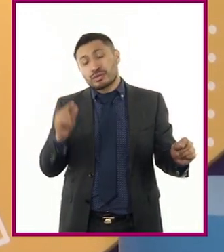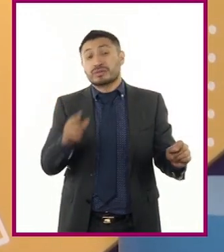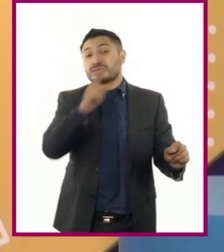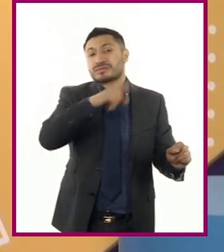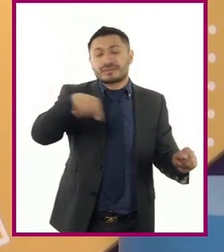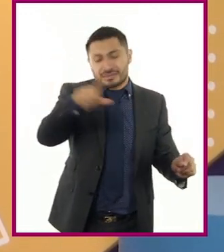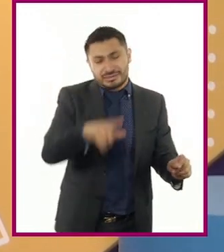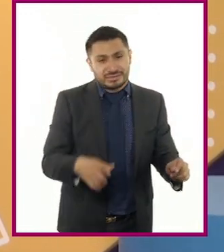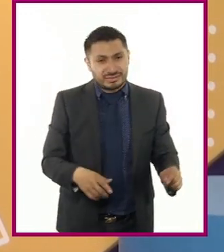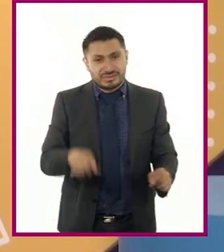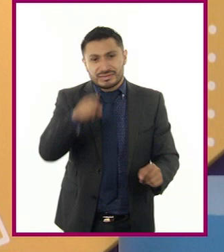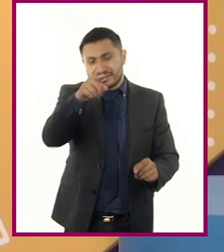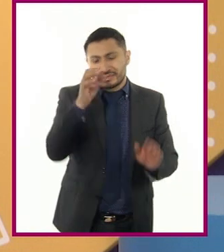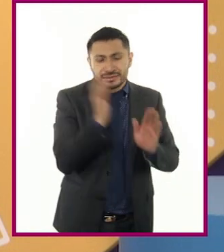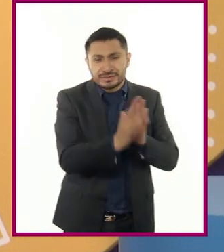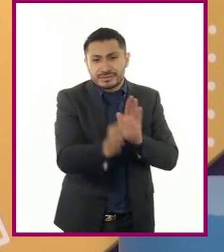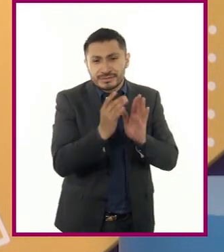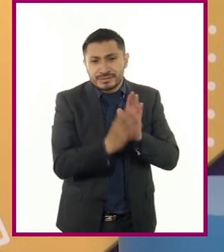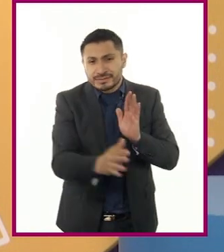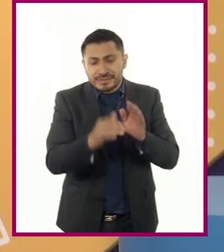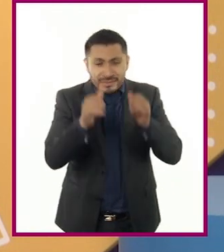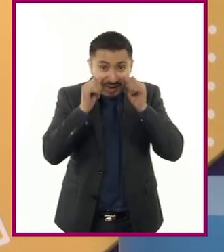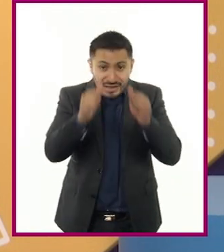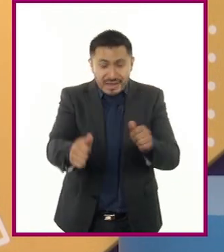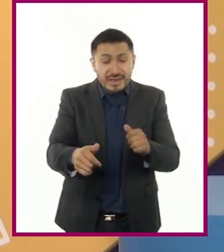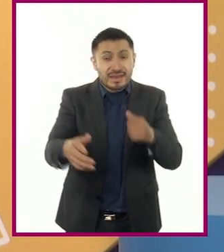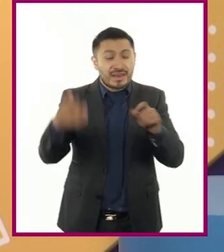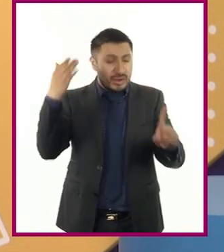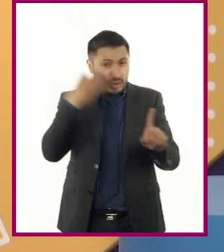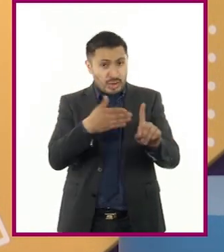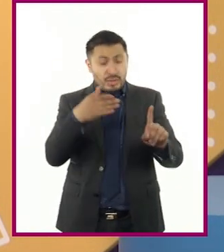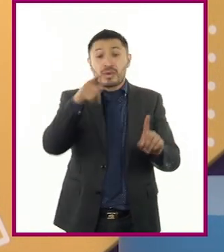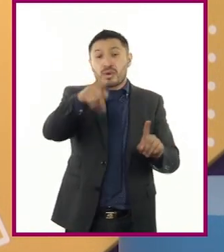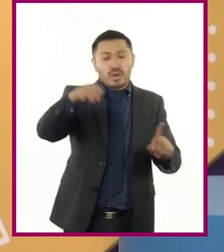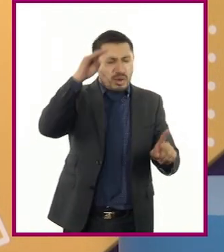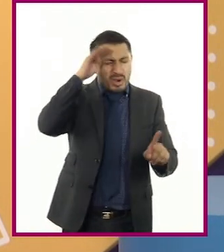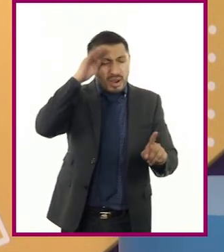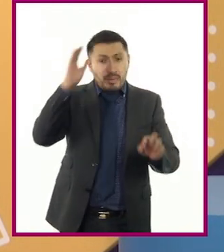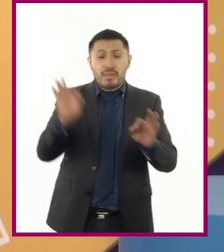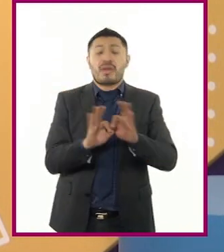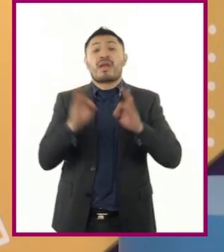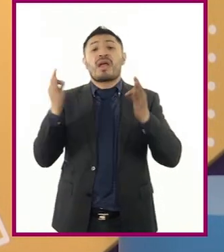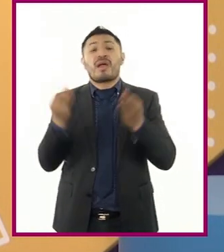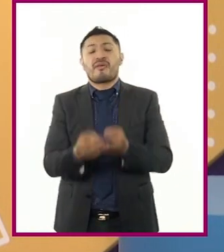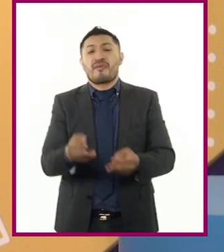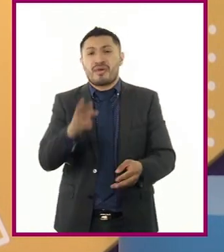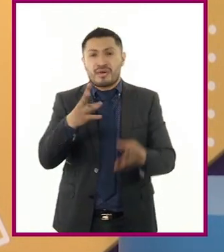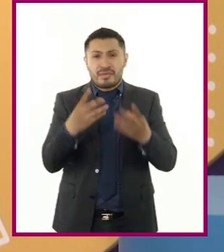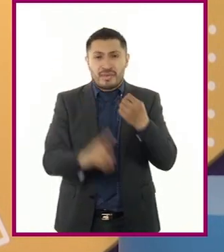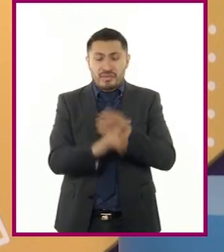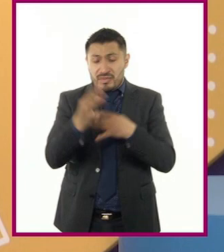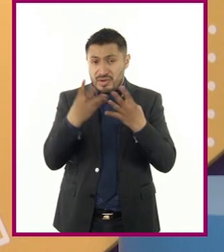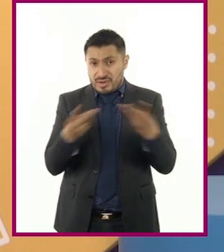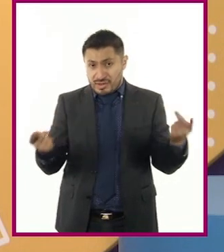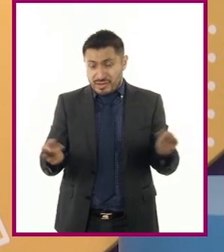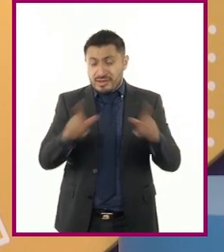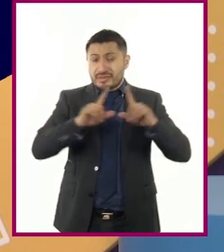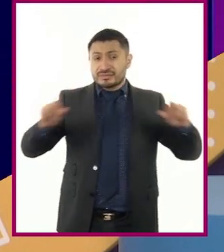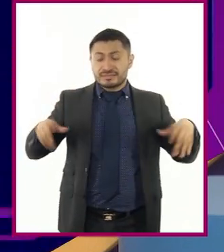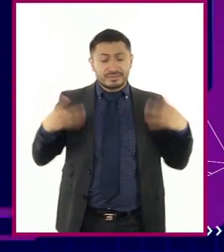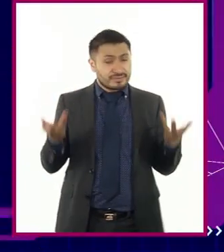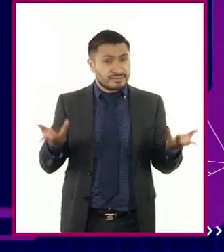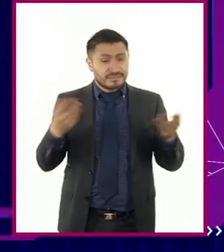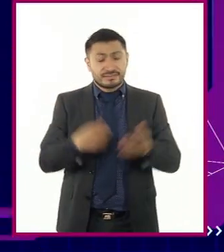casa, lean con mucha atención el siguiente reto y piensen en una estrategia para resolverlo. ¿Están listas y